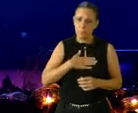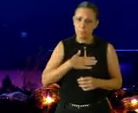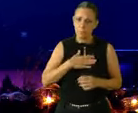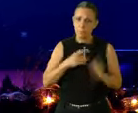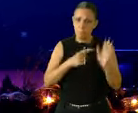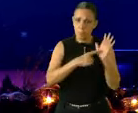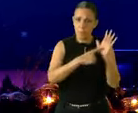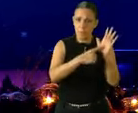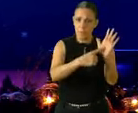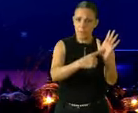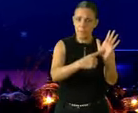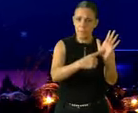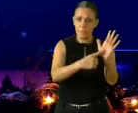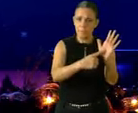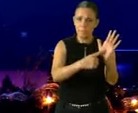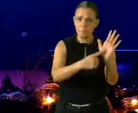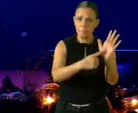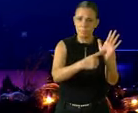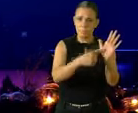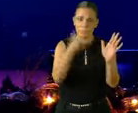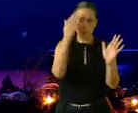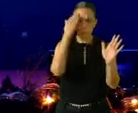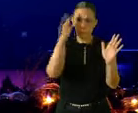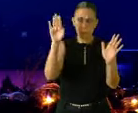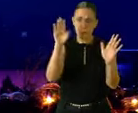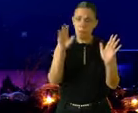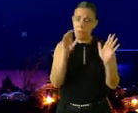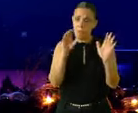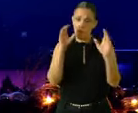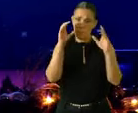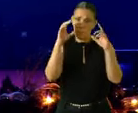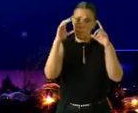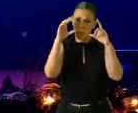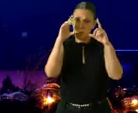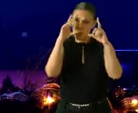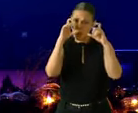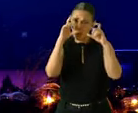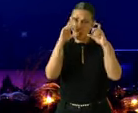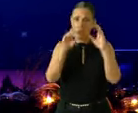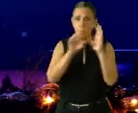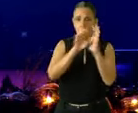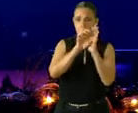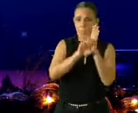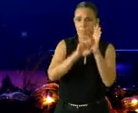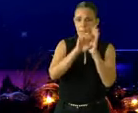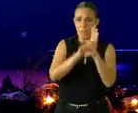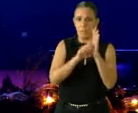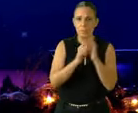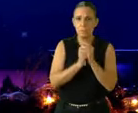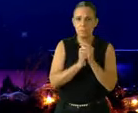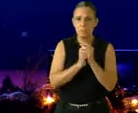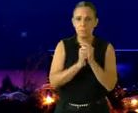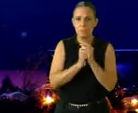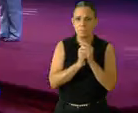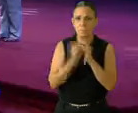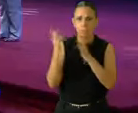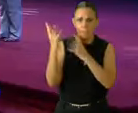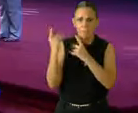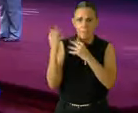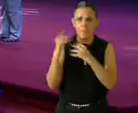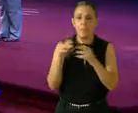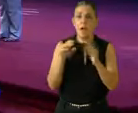video. No sé el detalle. ¿Me dejan saber? Si no, creo que son